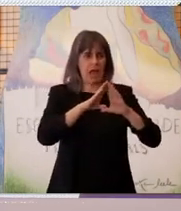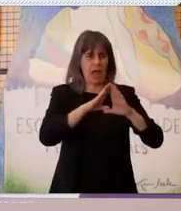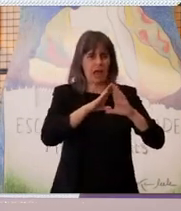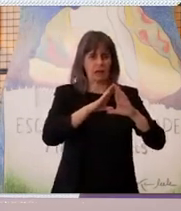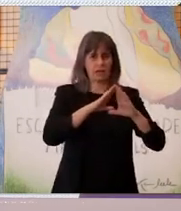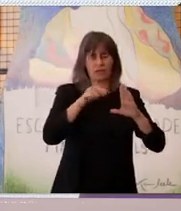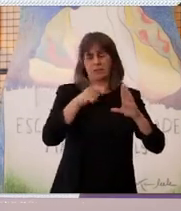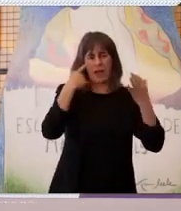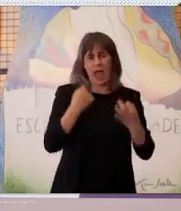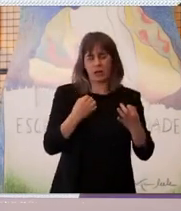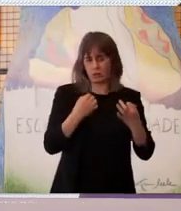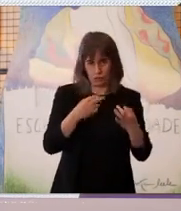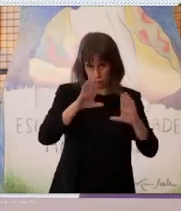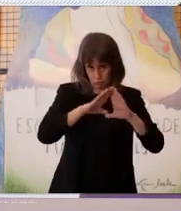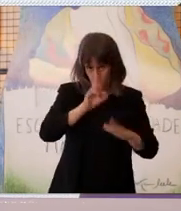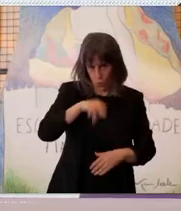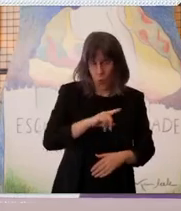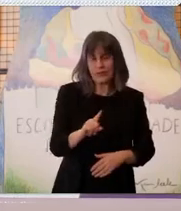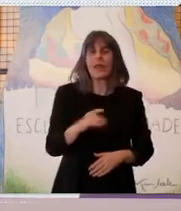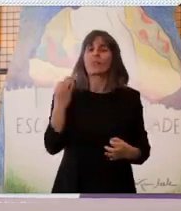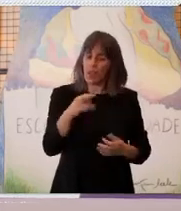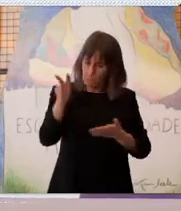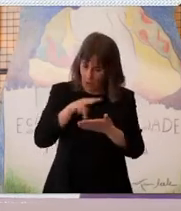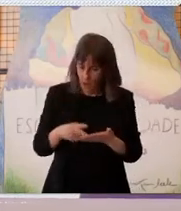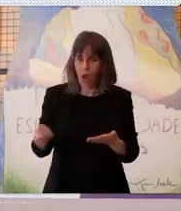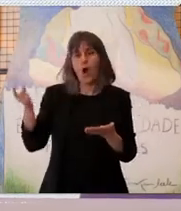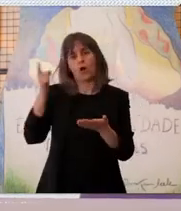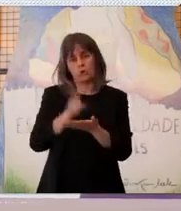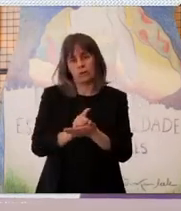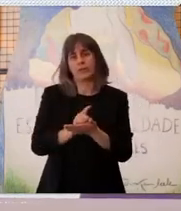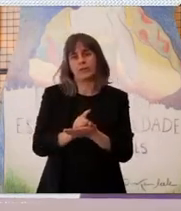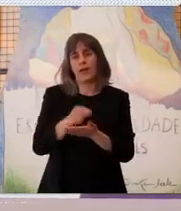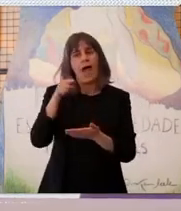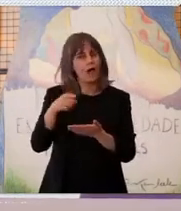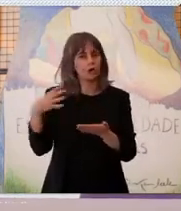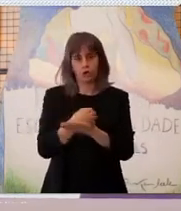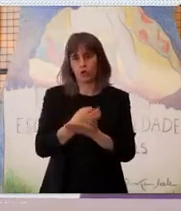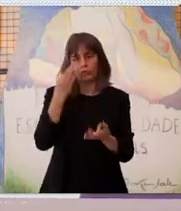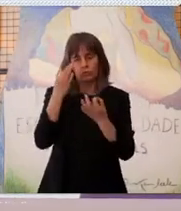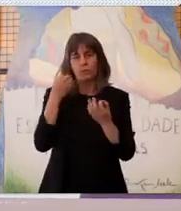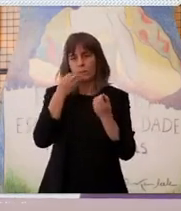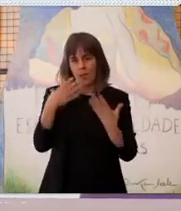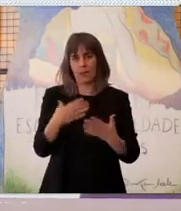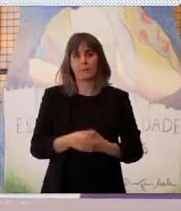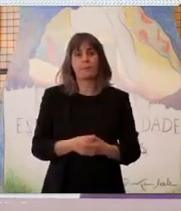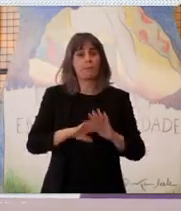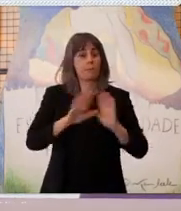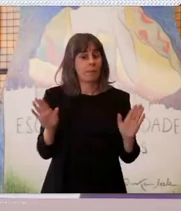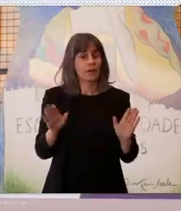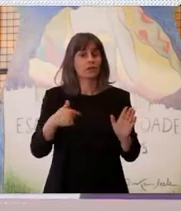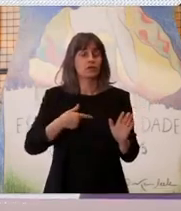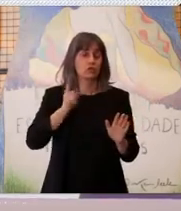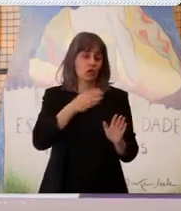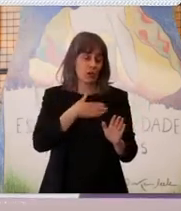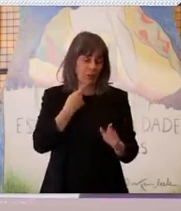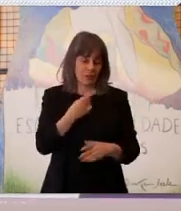O sea quiero decir pero hay que volver a leerlas creo que ahí está todo muy bien asentado pero en fin esto era un poco lo que quería